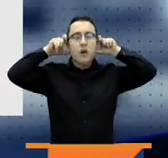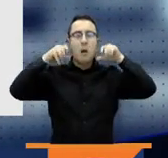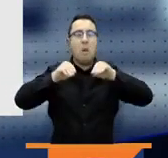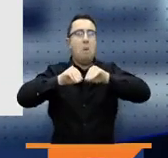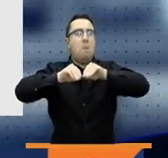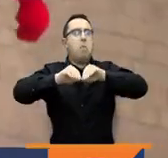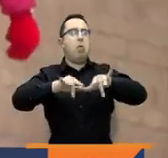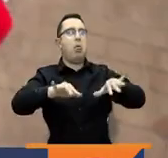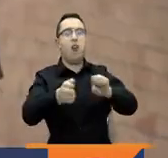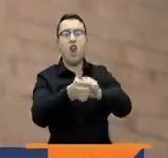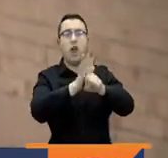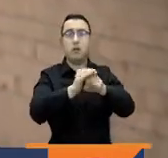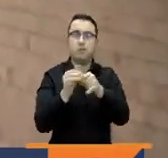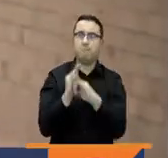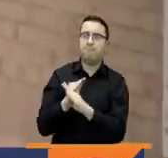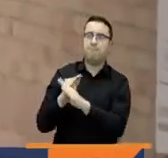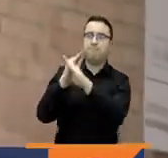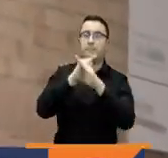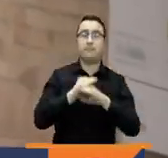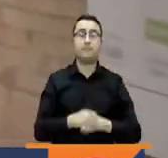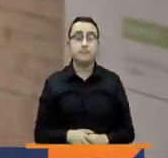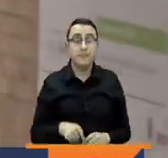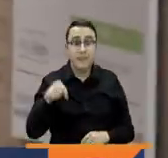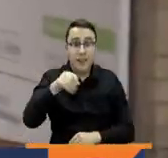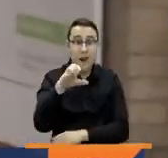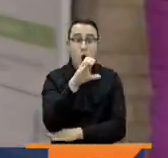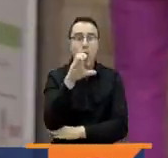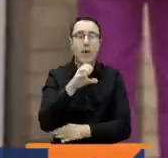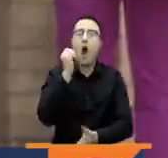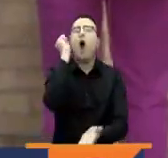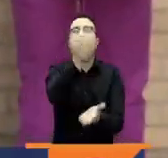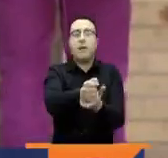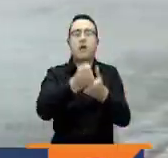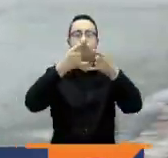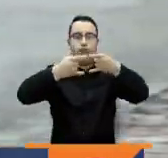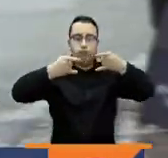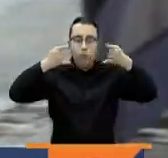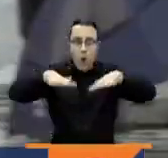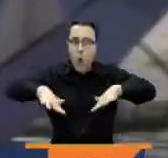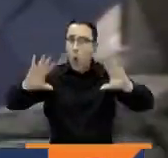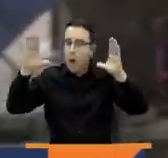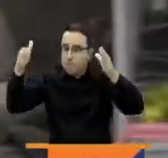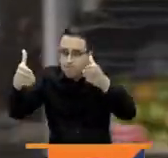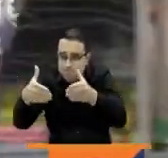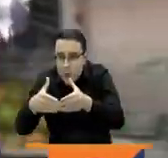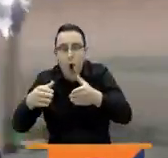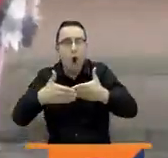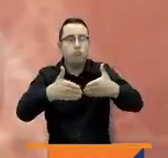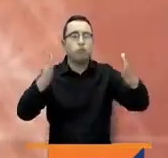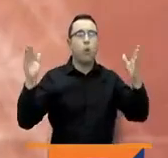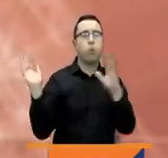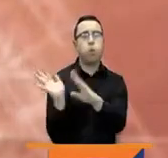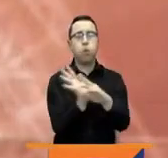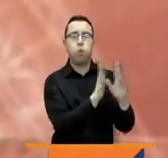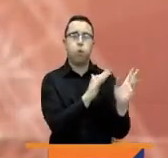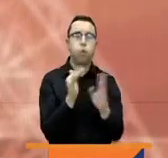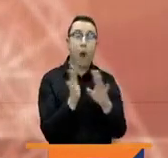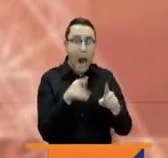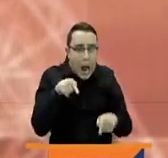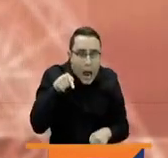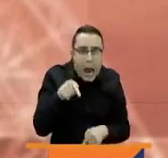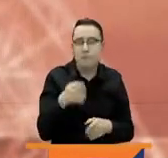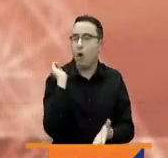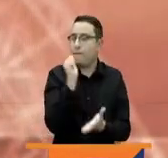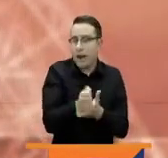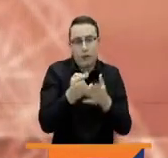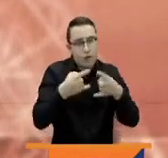del coronavirus. En Colombia el tapabocas es de uso obligatorio tanto en recintos cerrados como en áreas al aire libre. Autoridades de